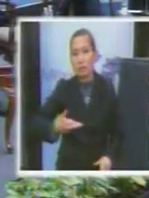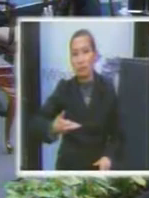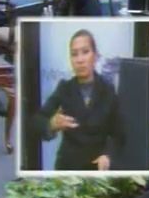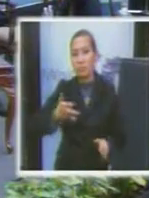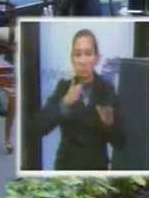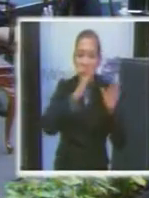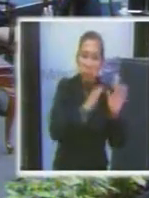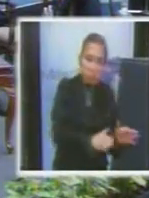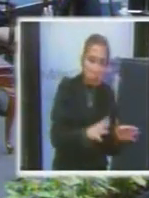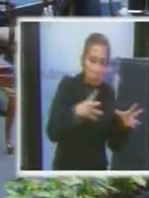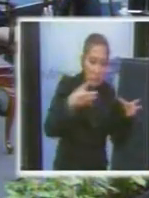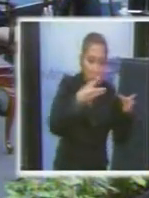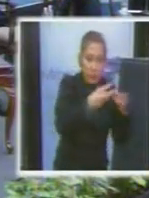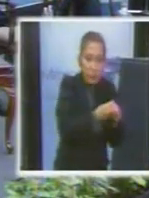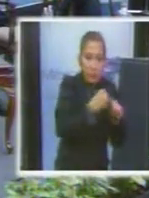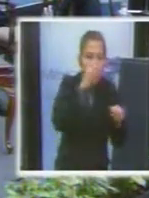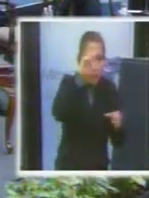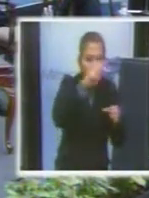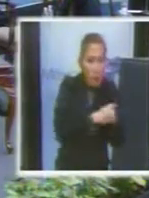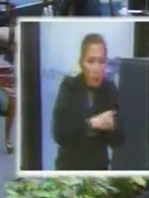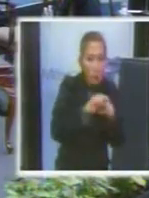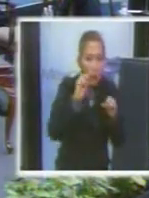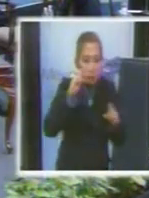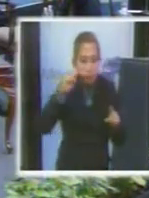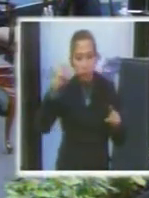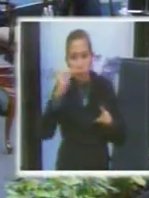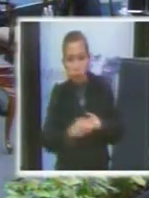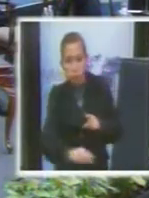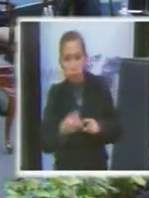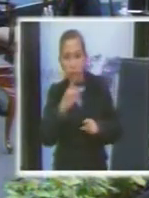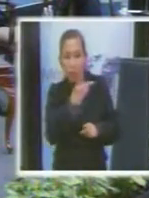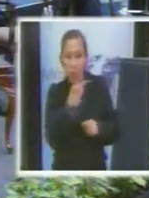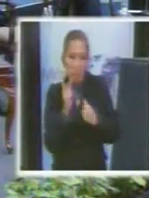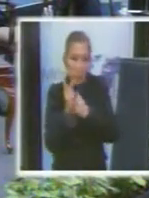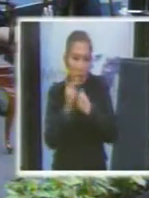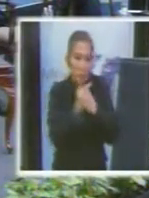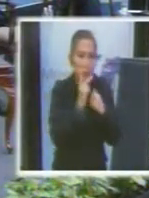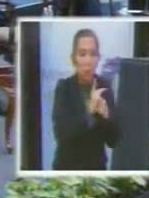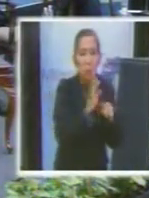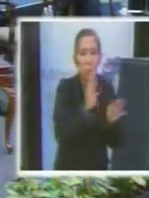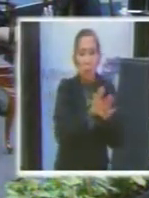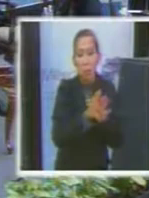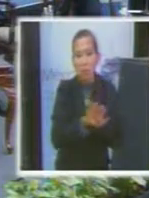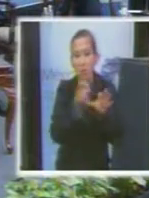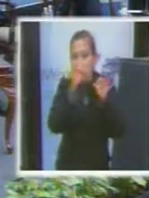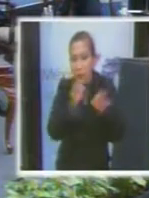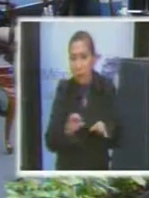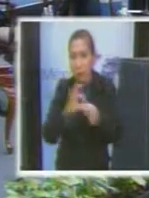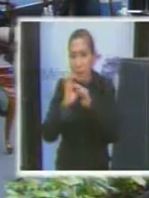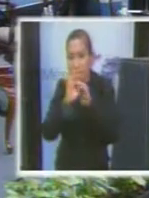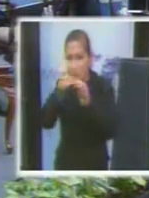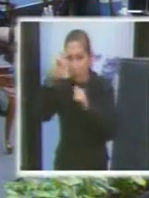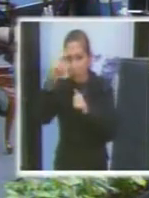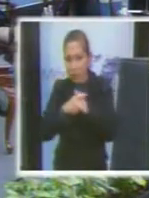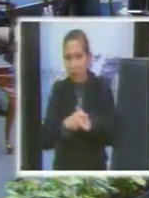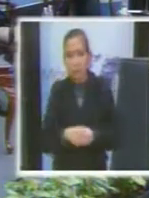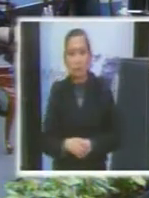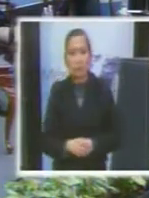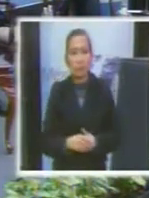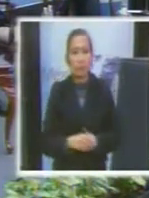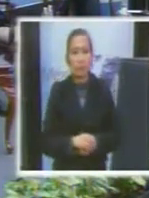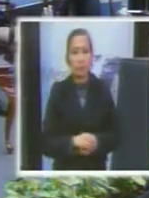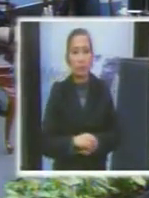tanto con el conjunto de Europa y desde el punto de vista bilateral, como específicamente con la Unión Europea.